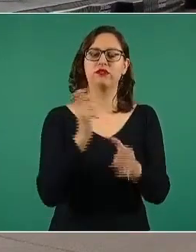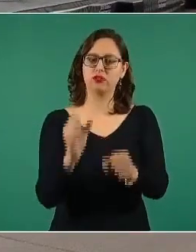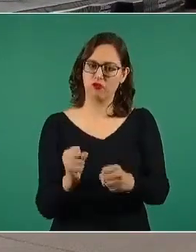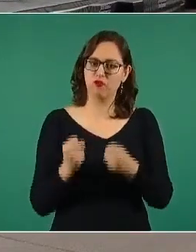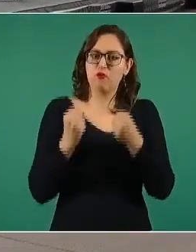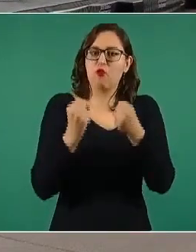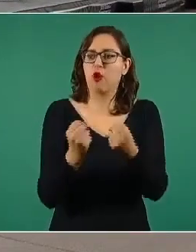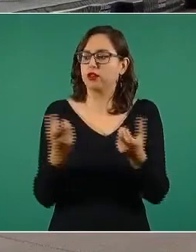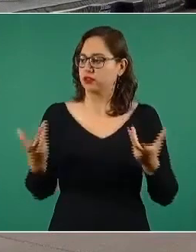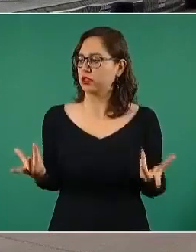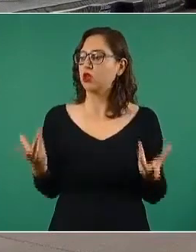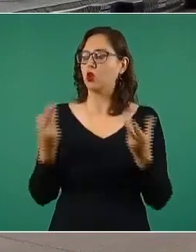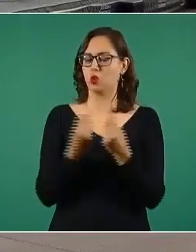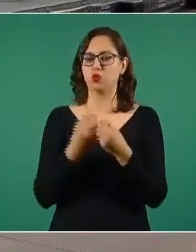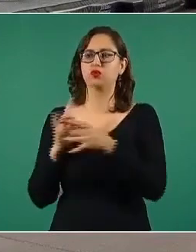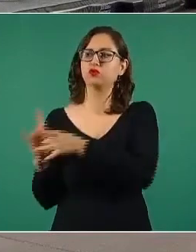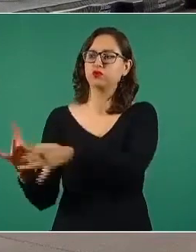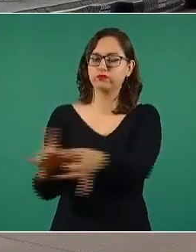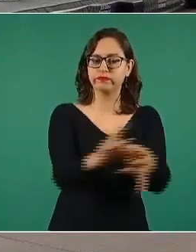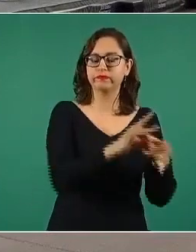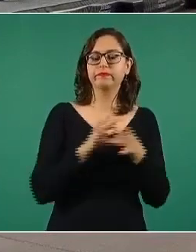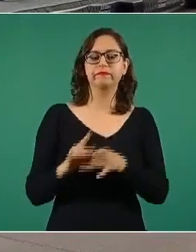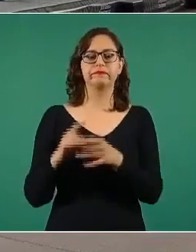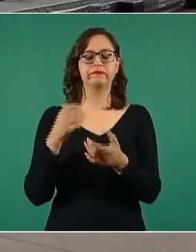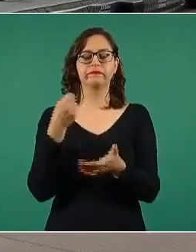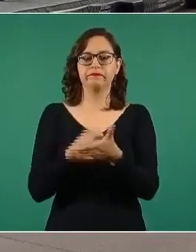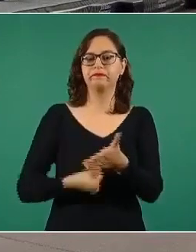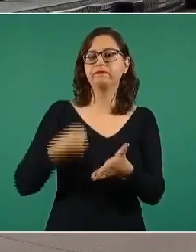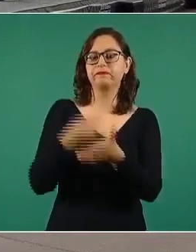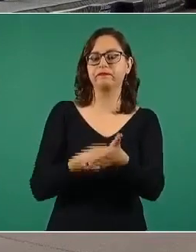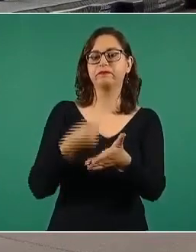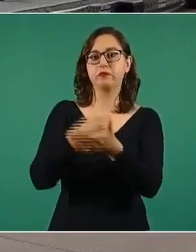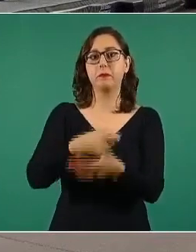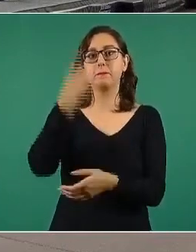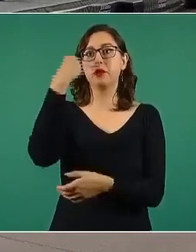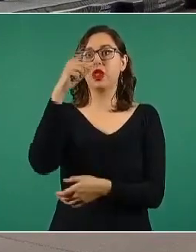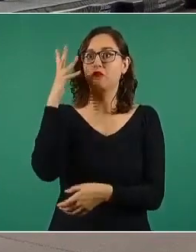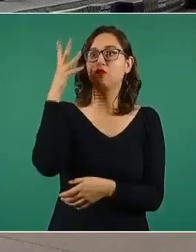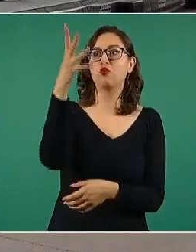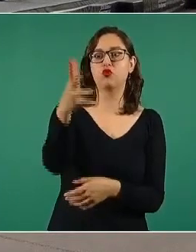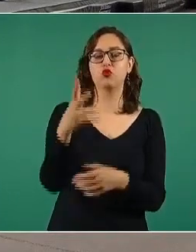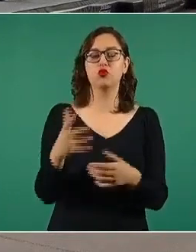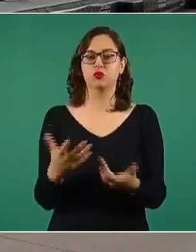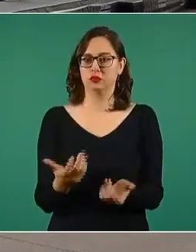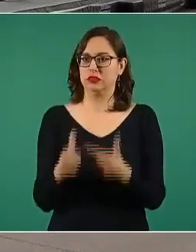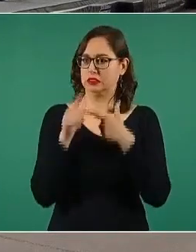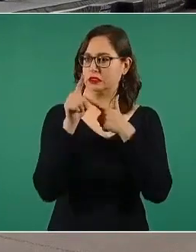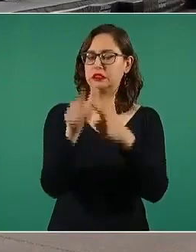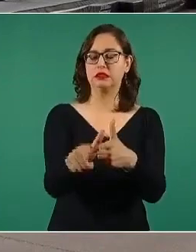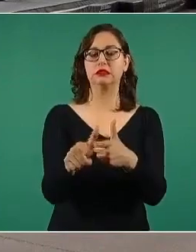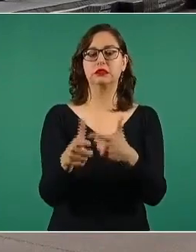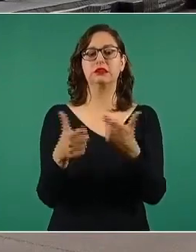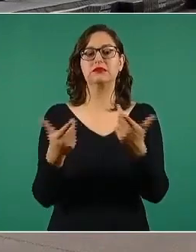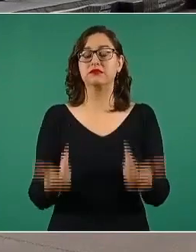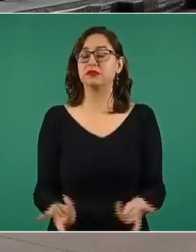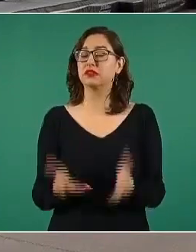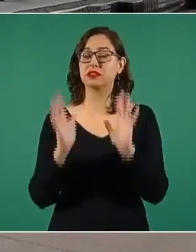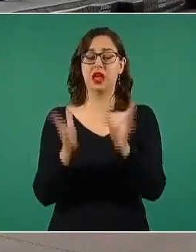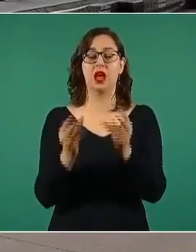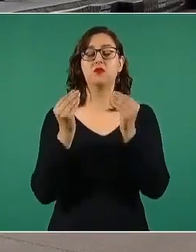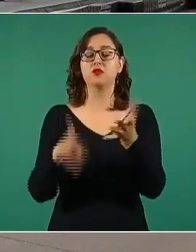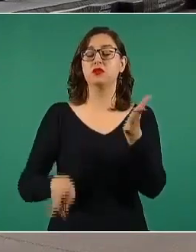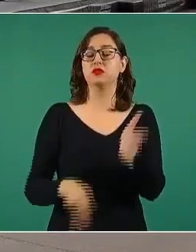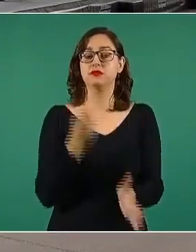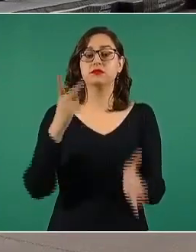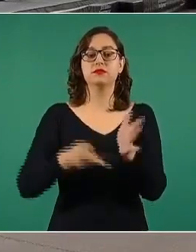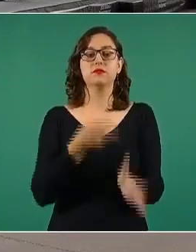de ser aliados una vez más, trabajar en conjunto para fortalecer el futuro para nuestros pueblos. Hemos pasado por racismo y